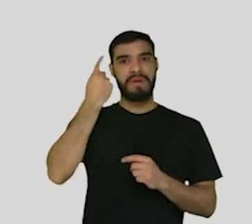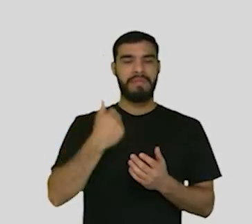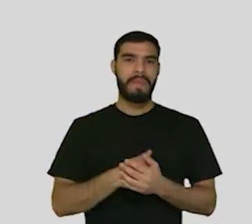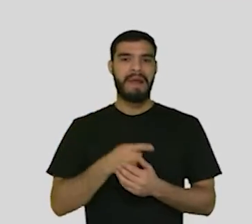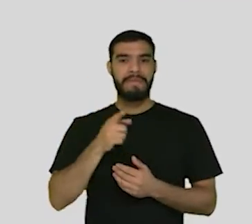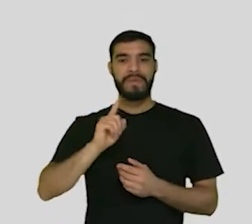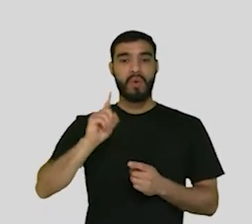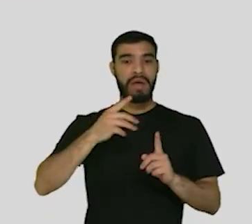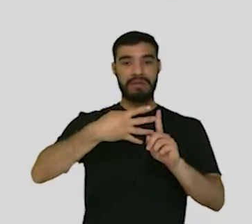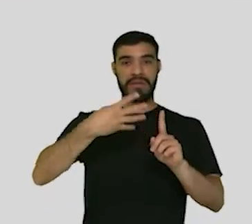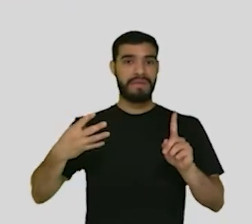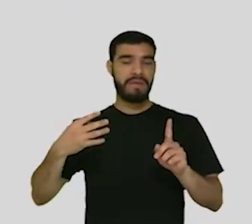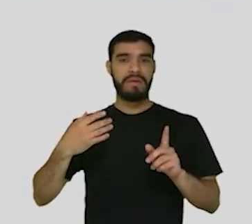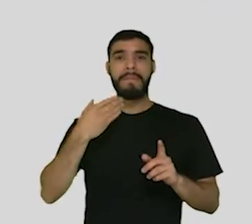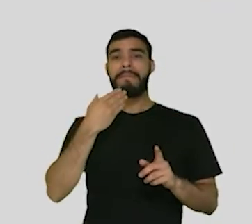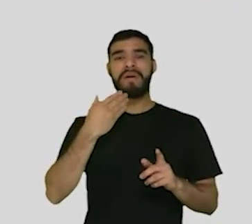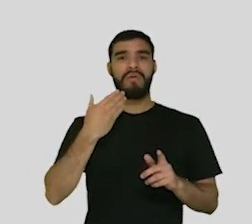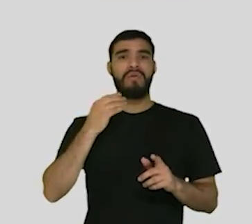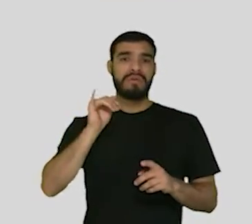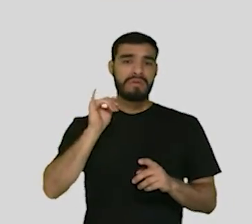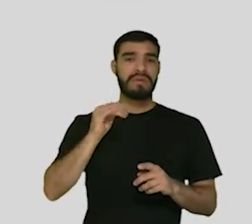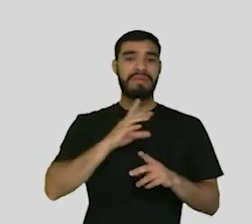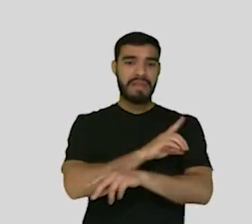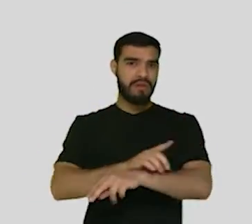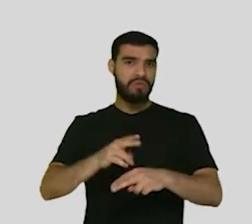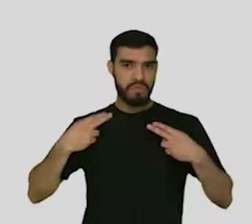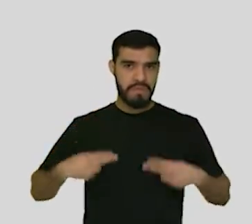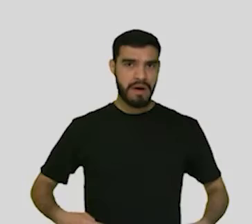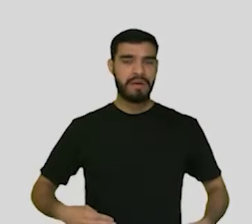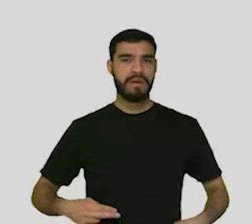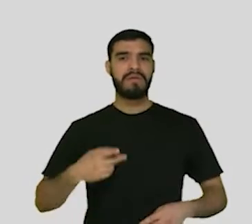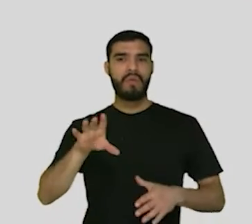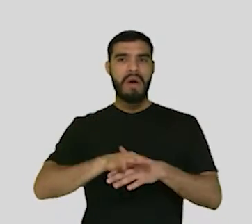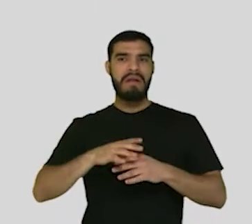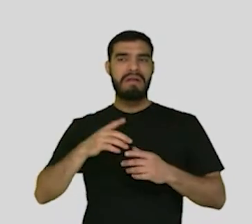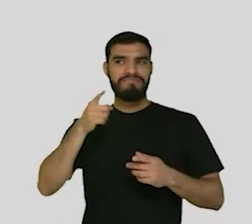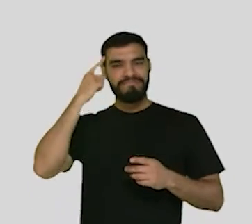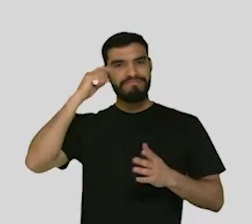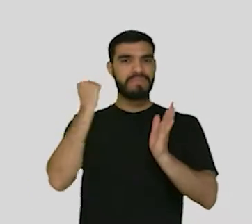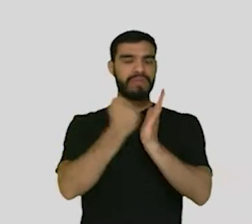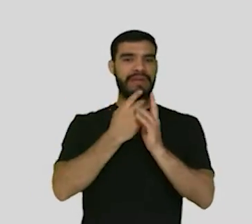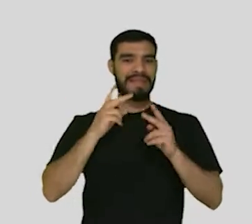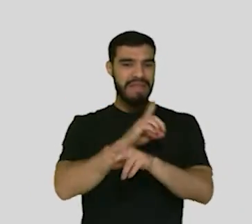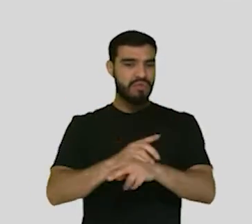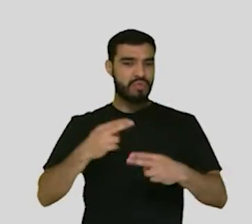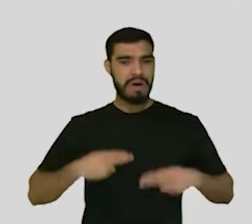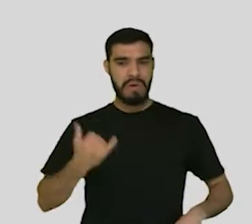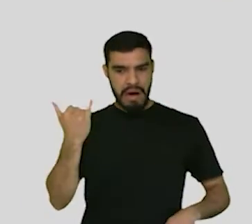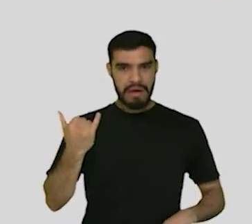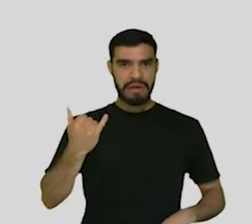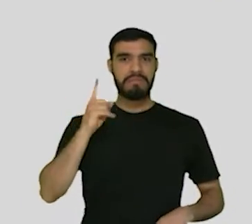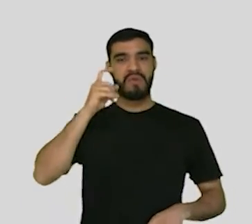LGTB, Día de los Derechos Humanos, upero guare, por primera vez, oye, esa ka aye pape